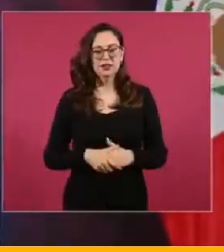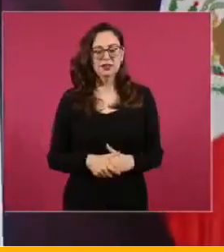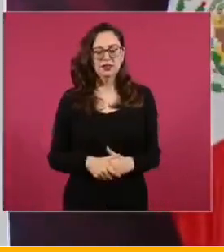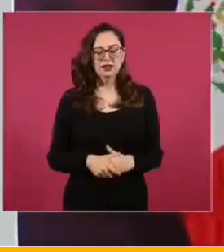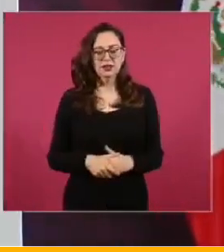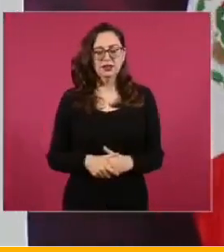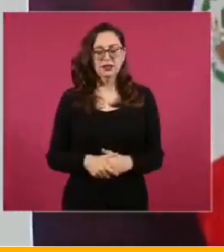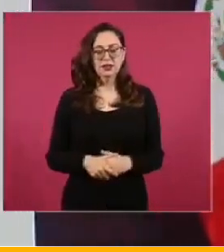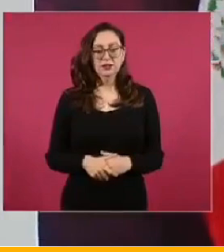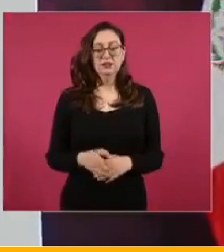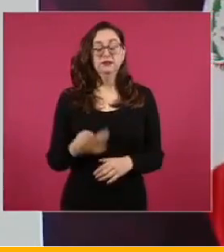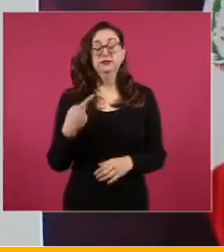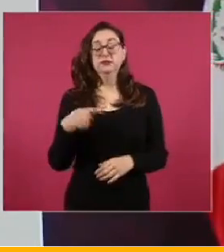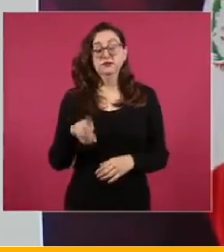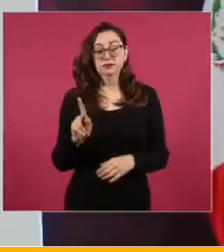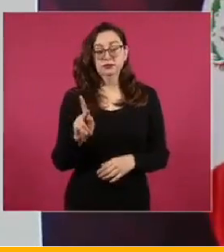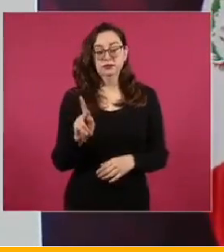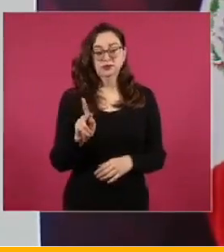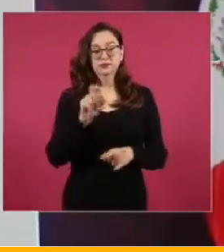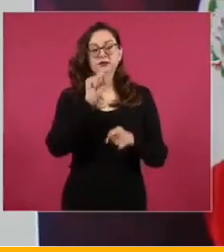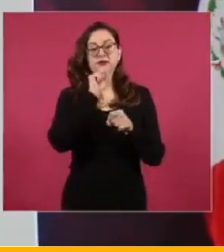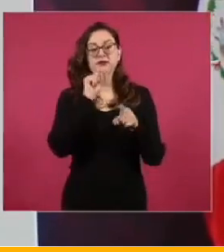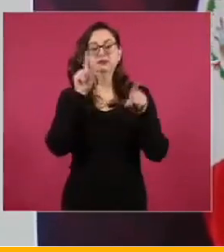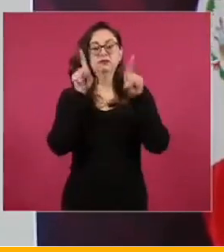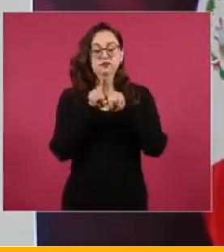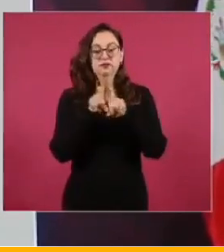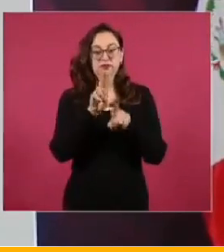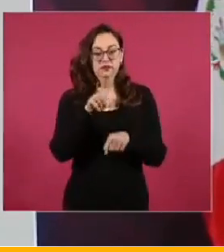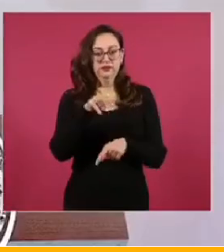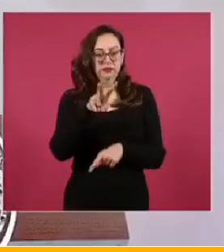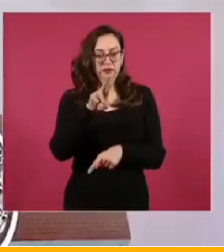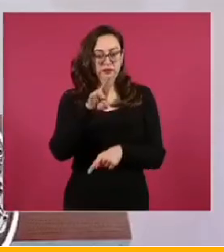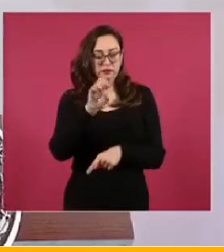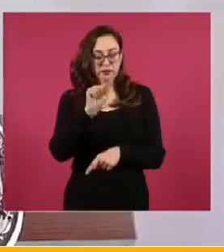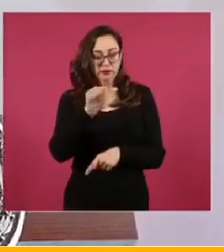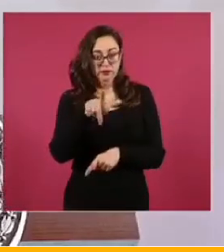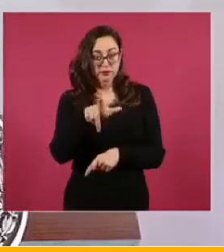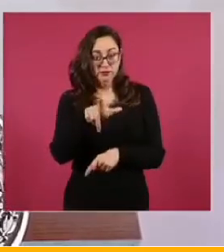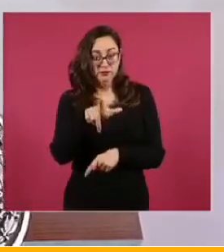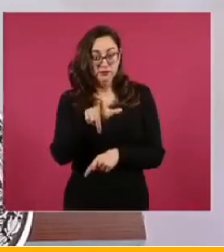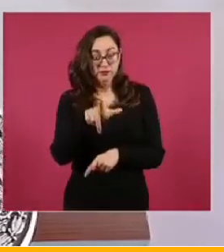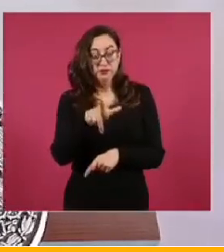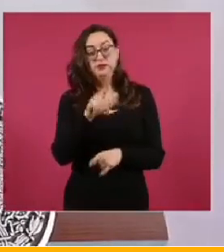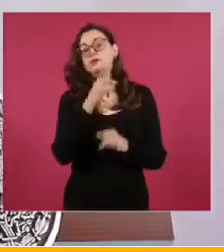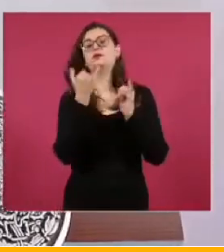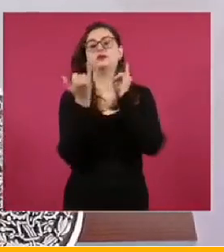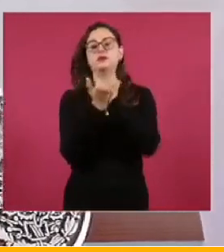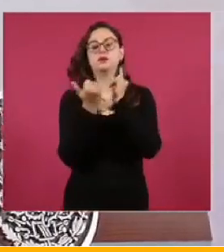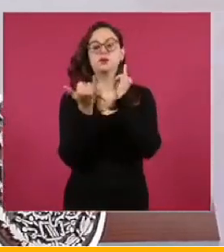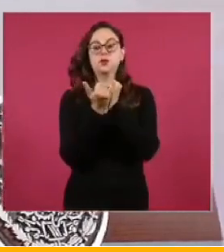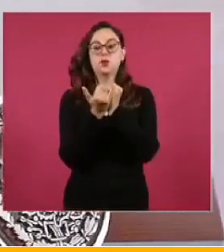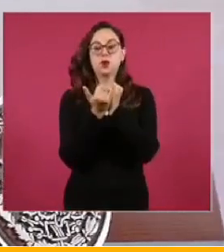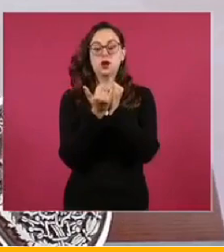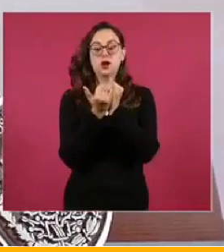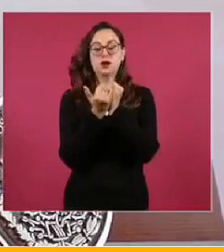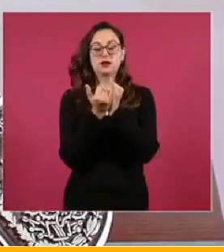Pero también el Universal, que eso es lo que se me pasó